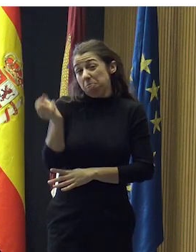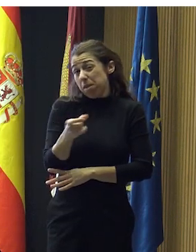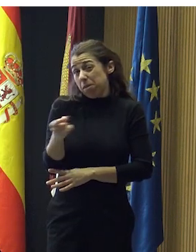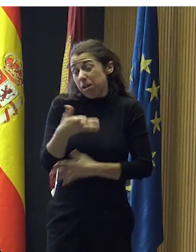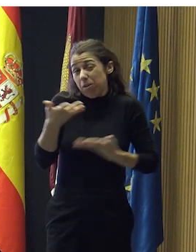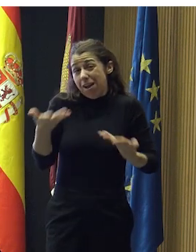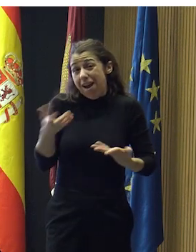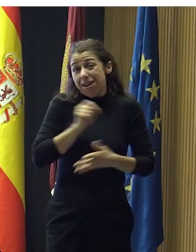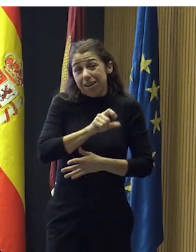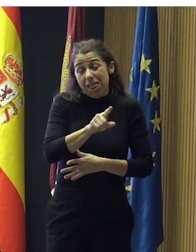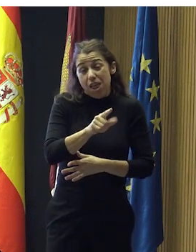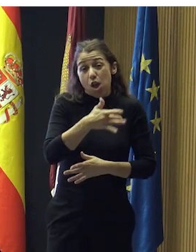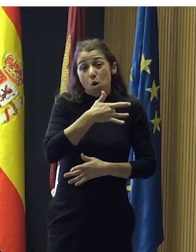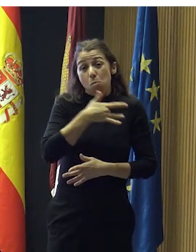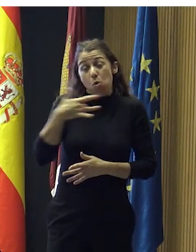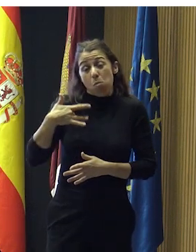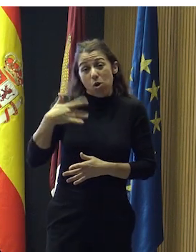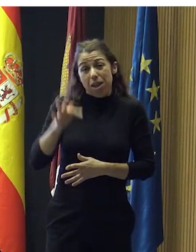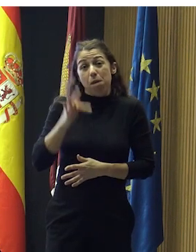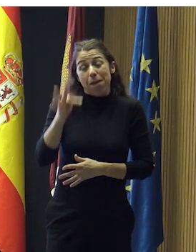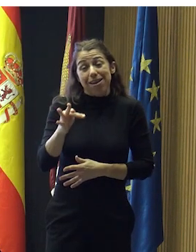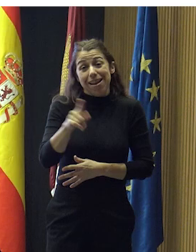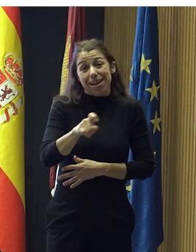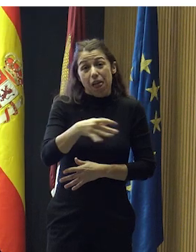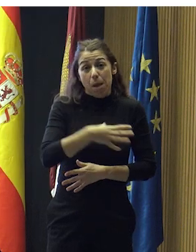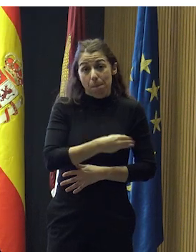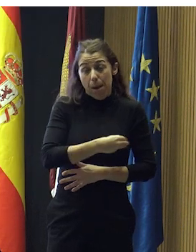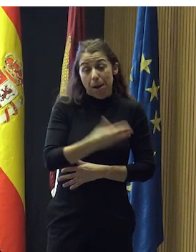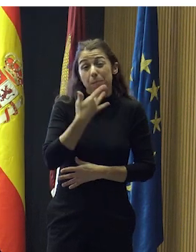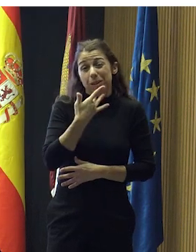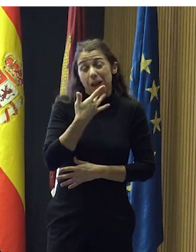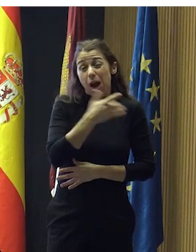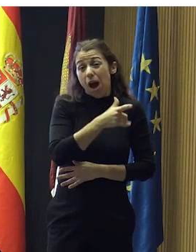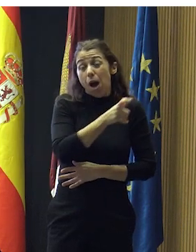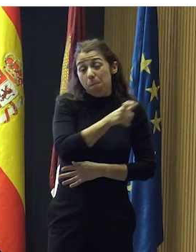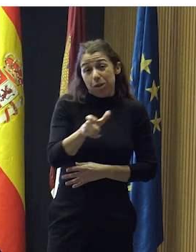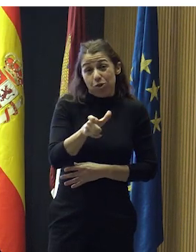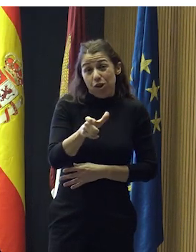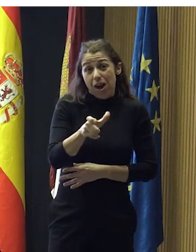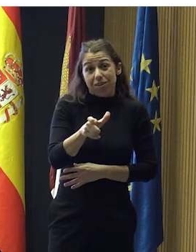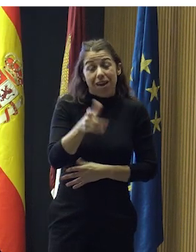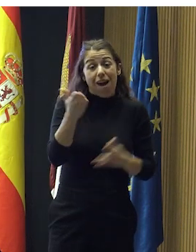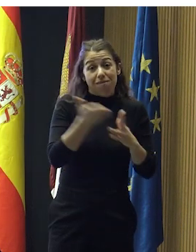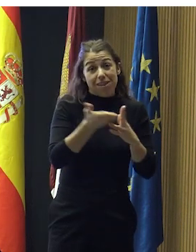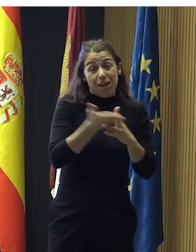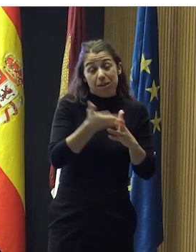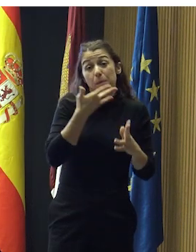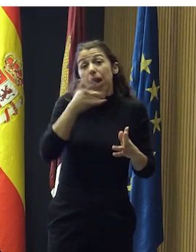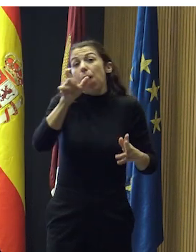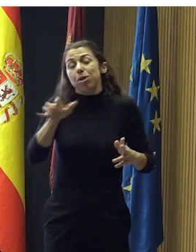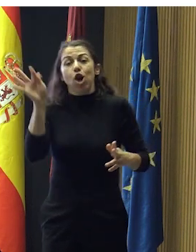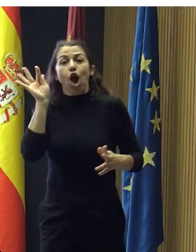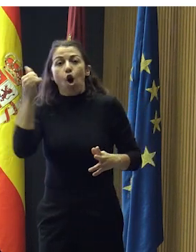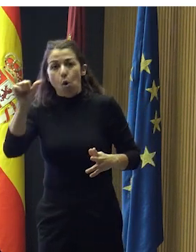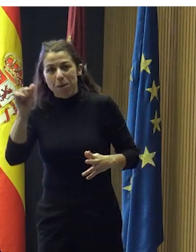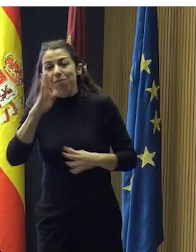frecuente es el cáncer de pulmón y el cáncer de mama, a pesar de que el cáncer de mama solo afecta a la mitad de la población, aunque los hombres también puedan